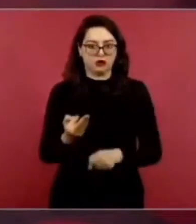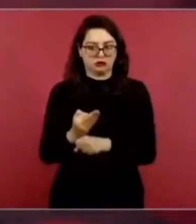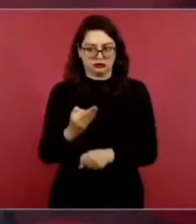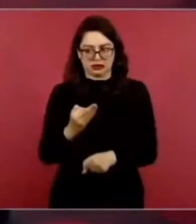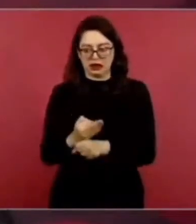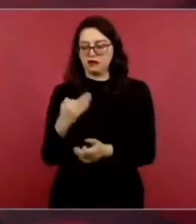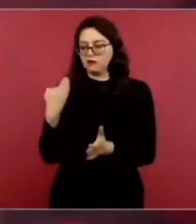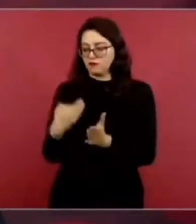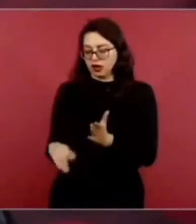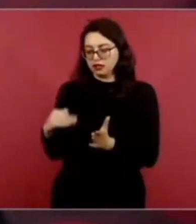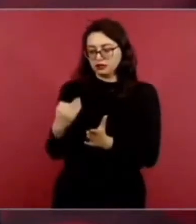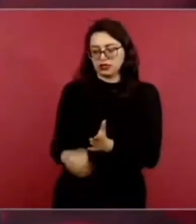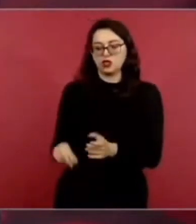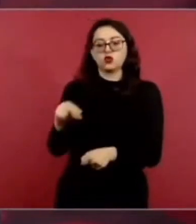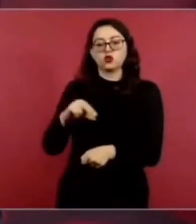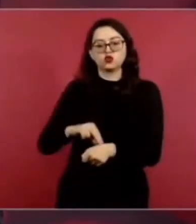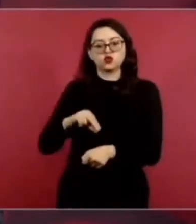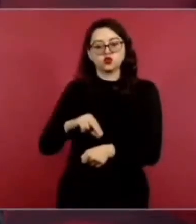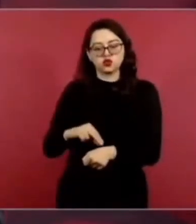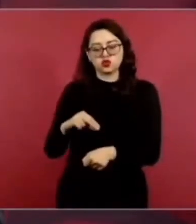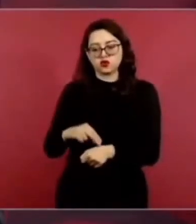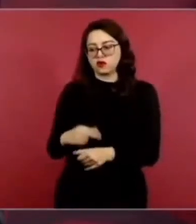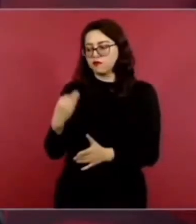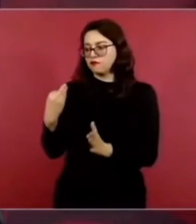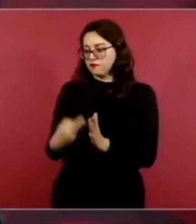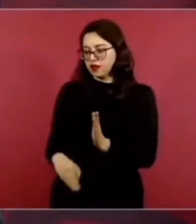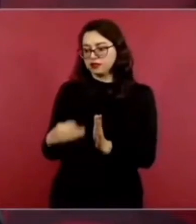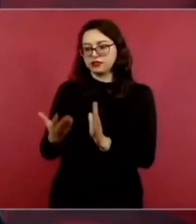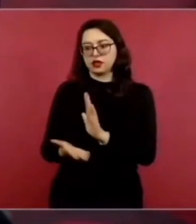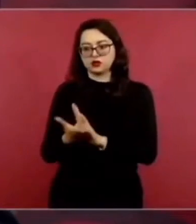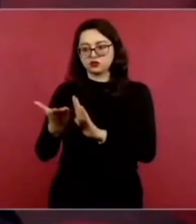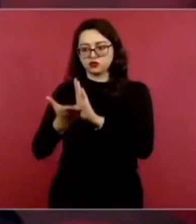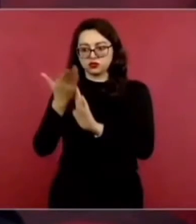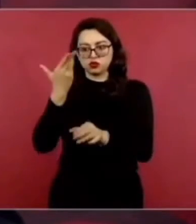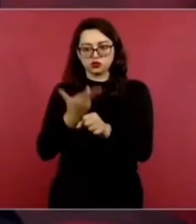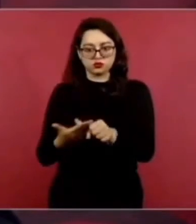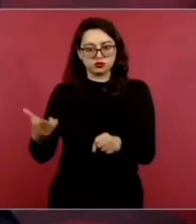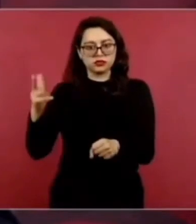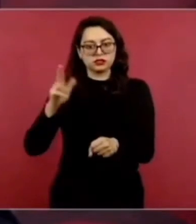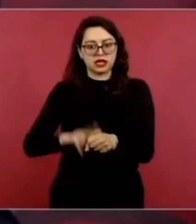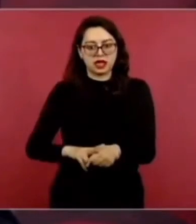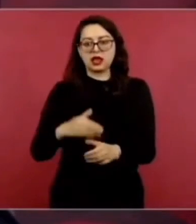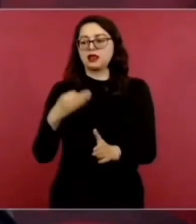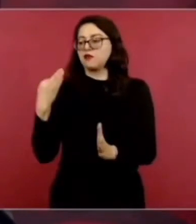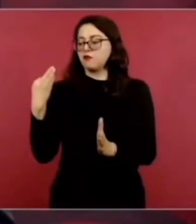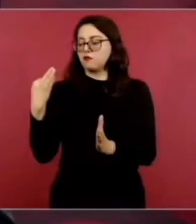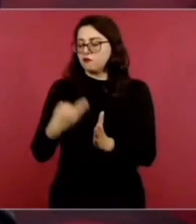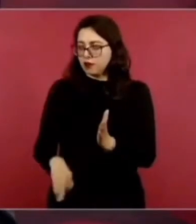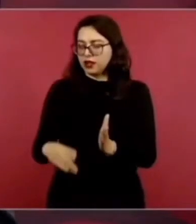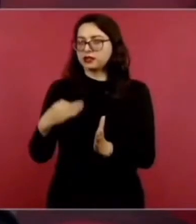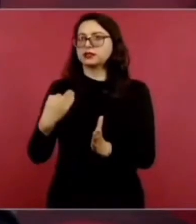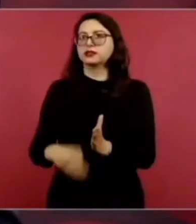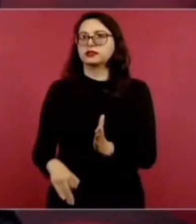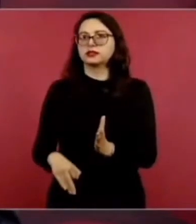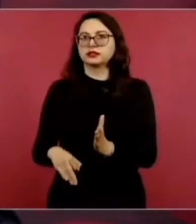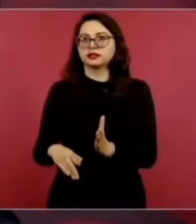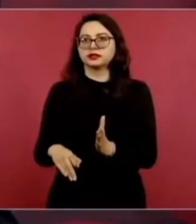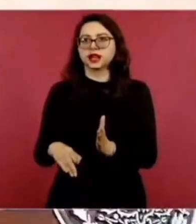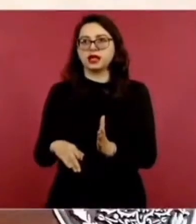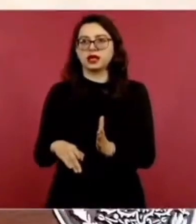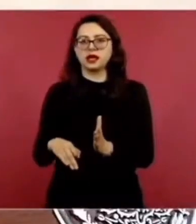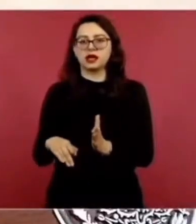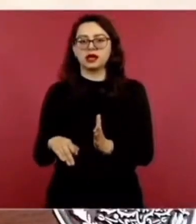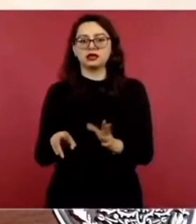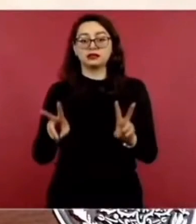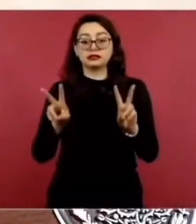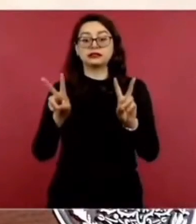nos falta terminar de construir hospitales, nos falta todavía resolver